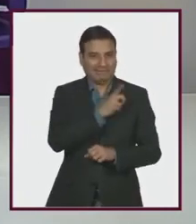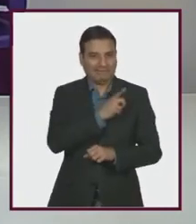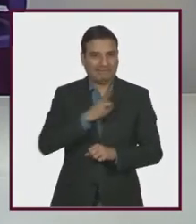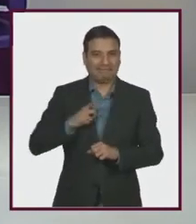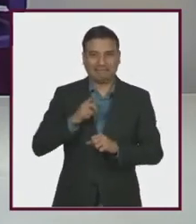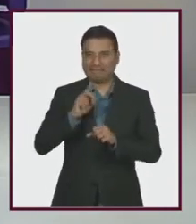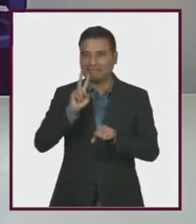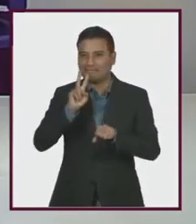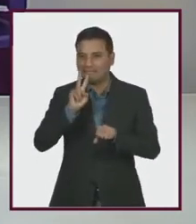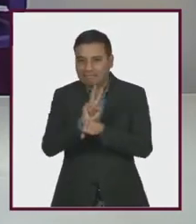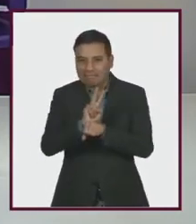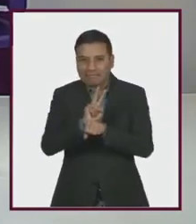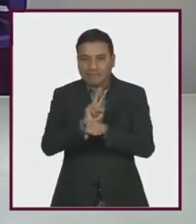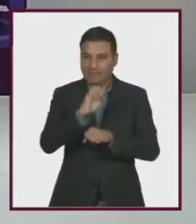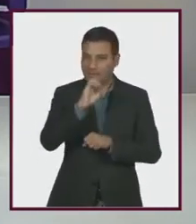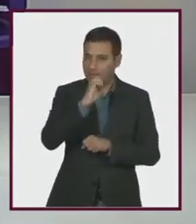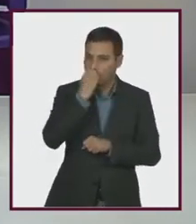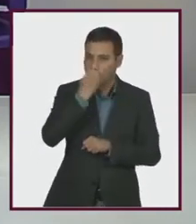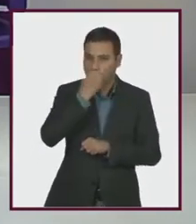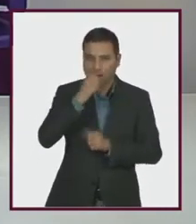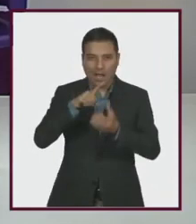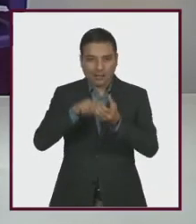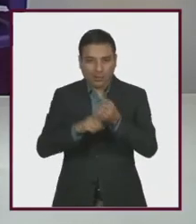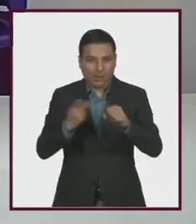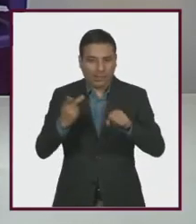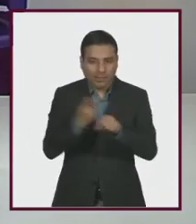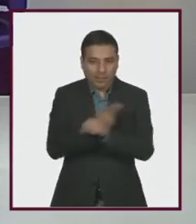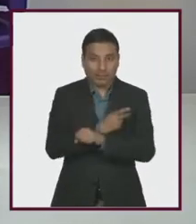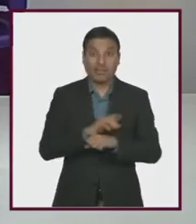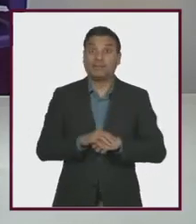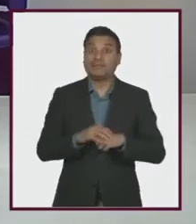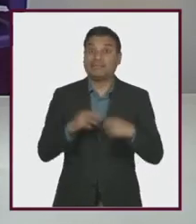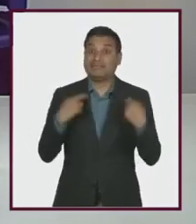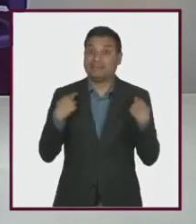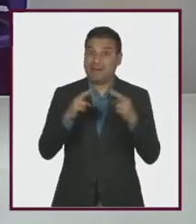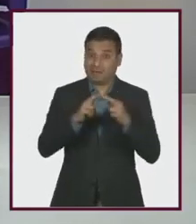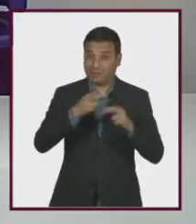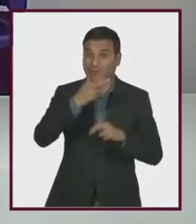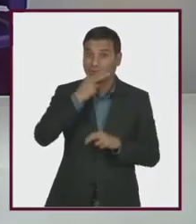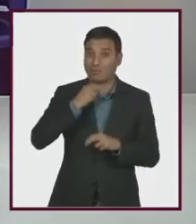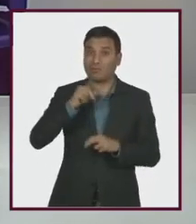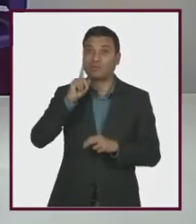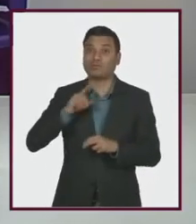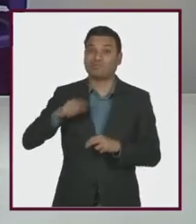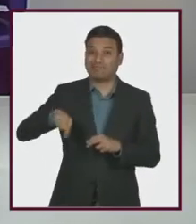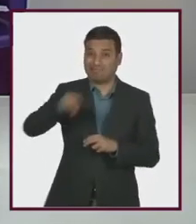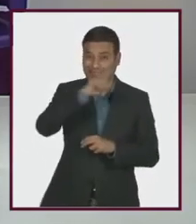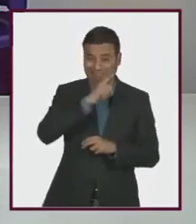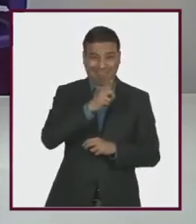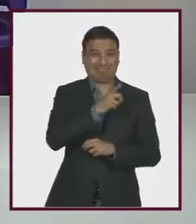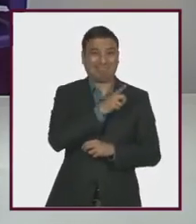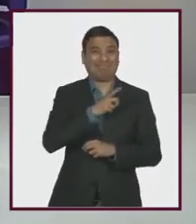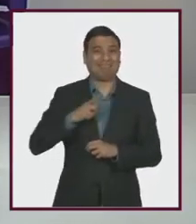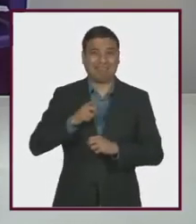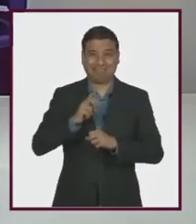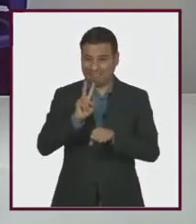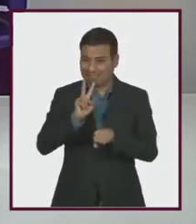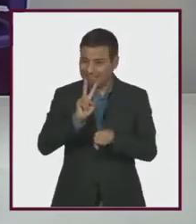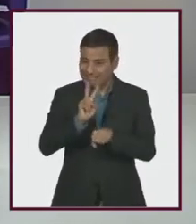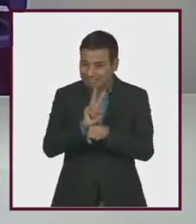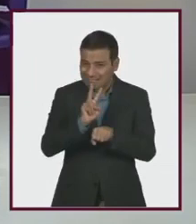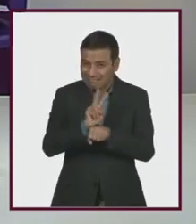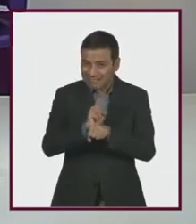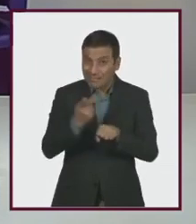sucede en el aula, docentes, maestras, maestros, a estar pues totalmente inmersos en lo que ocurre con las y los